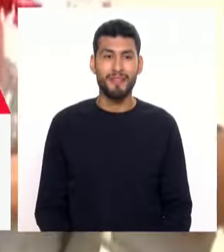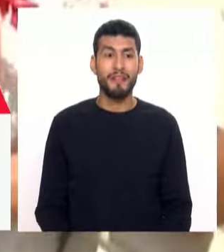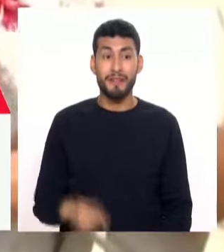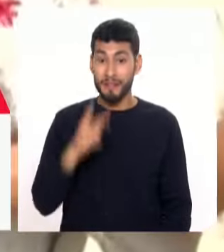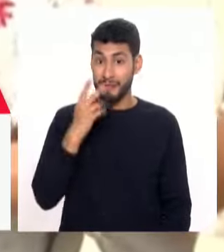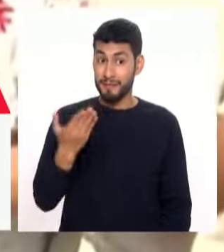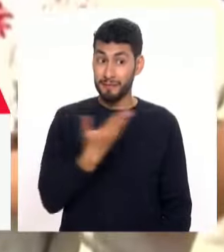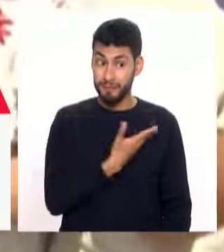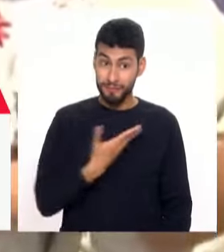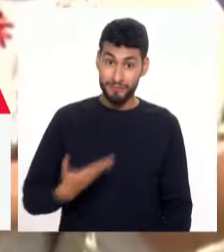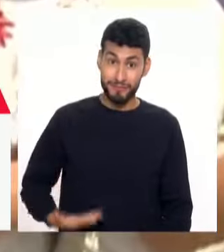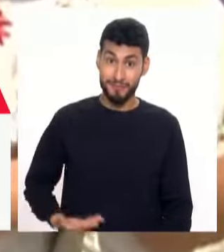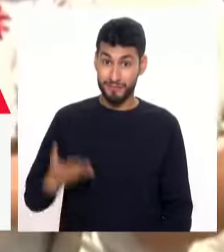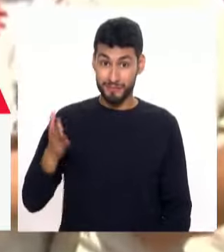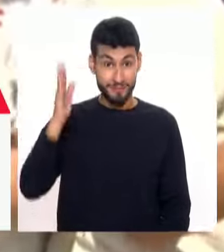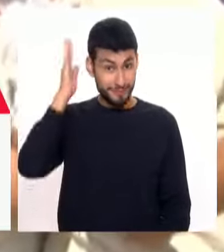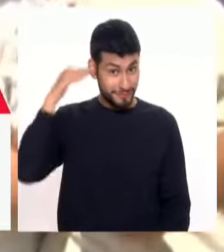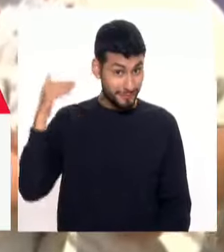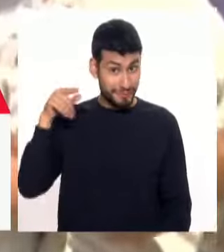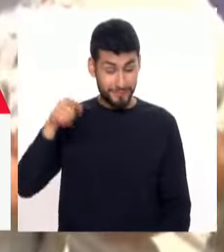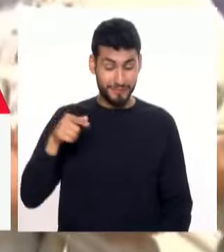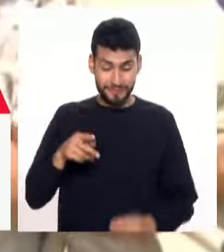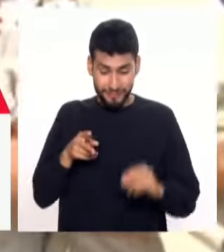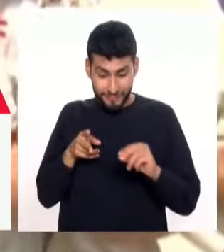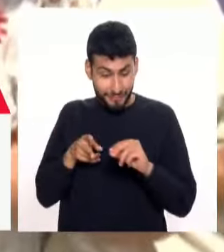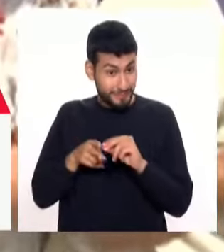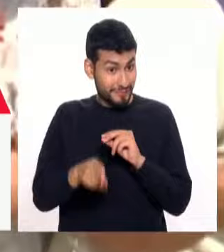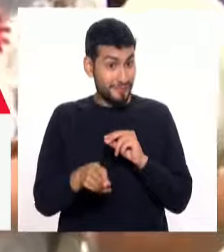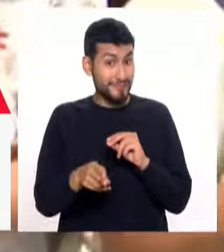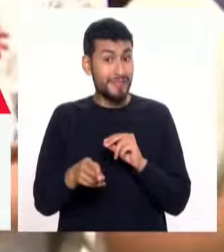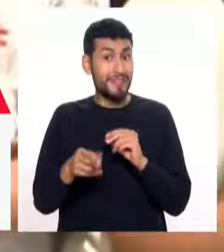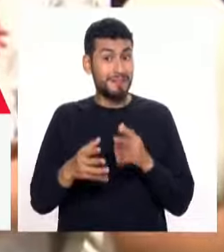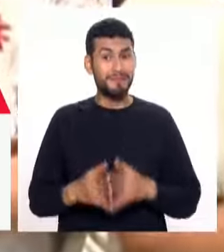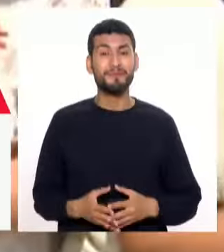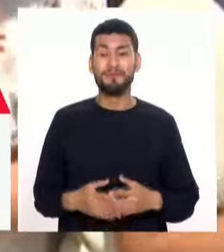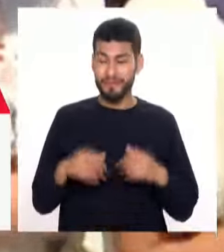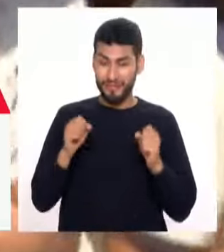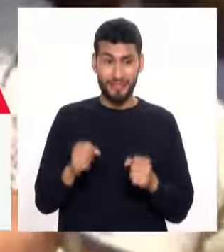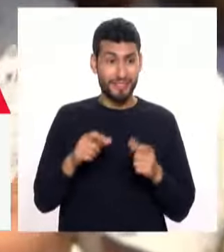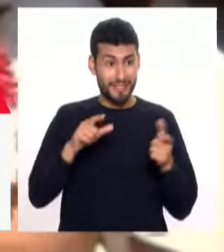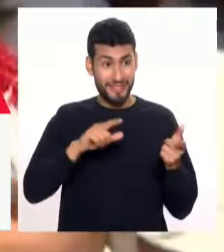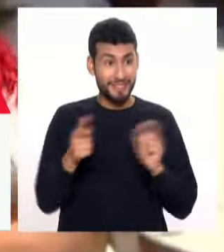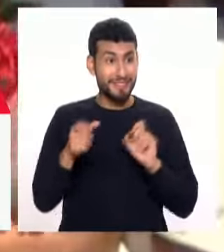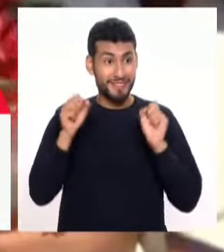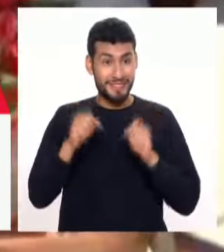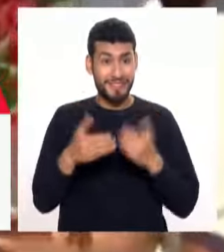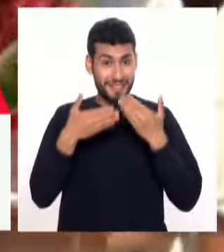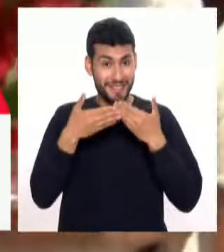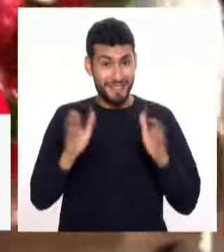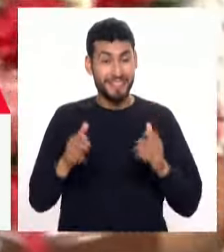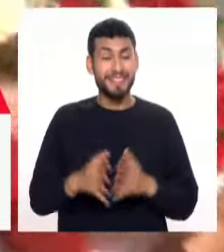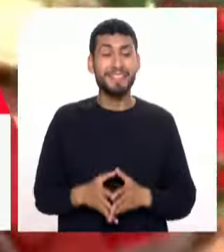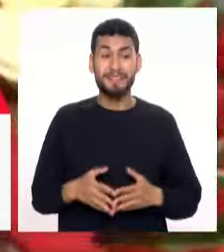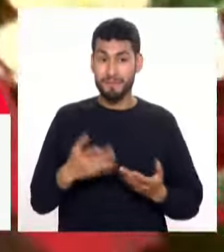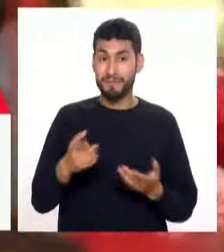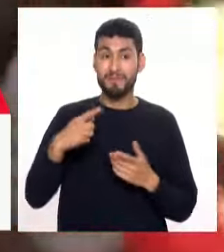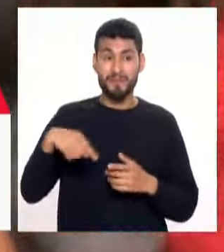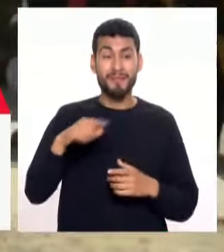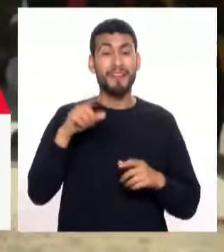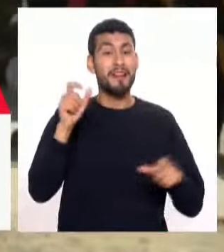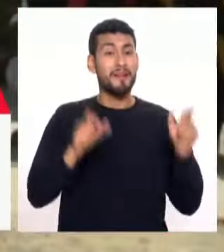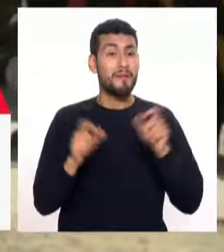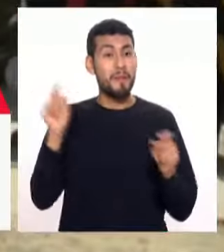vemos a la presidenta Dina Boluarte ya con la tijera en mano para proceder al corte y de esta manera inaugurar. También se han dado